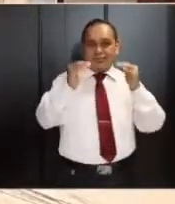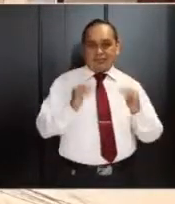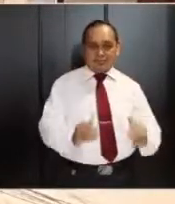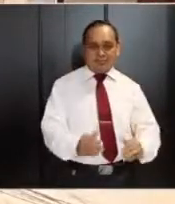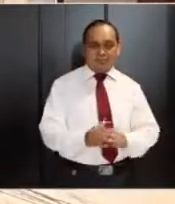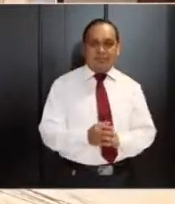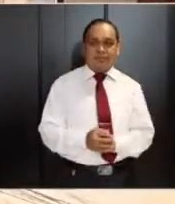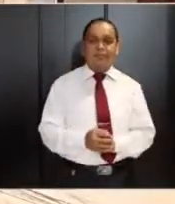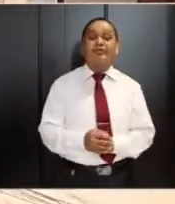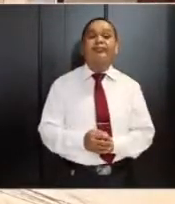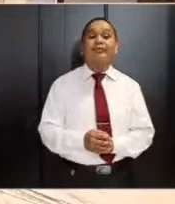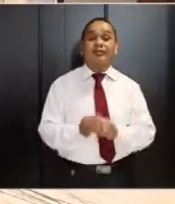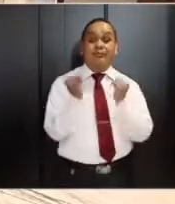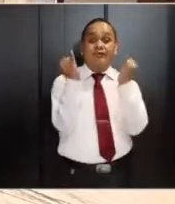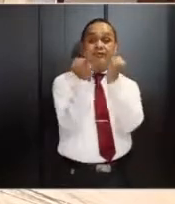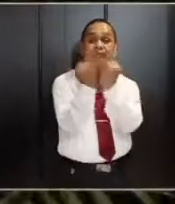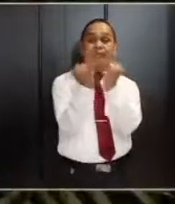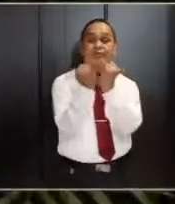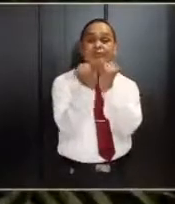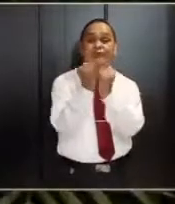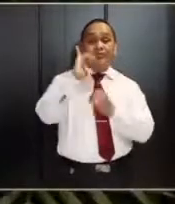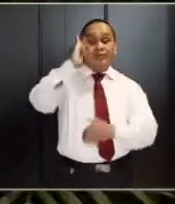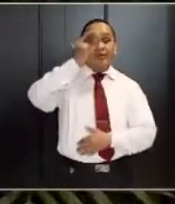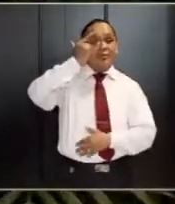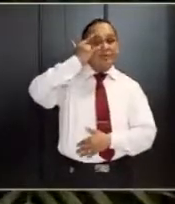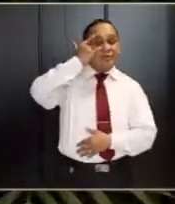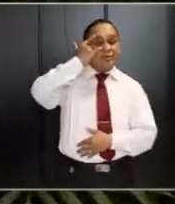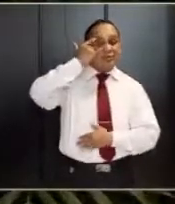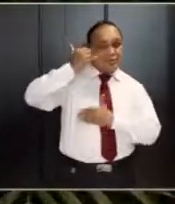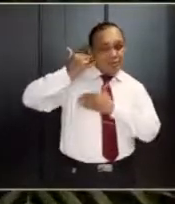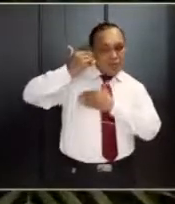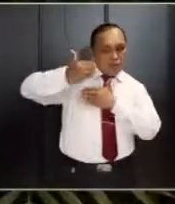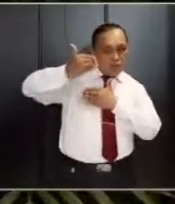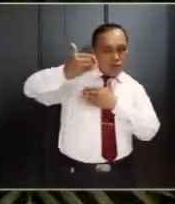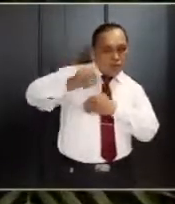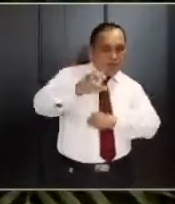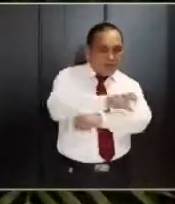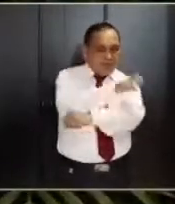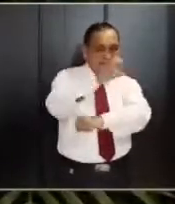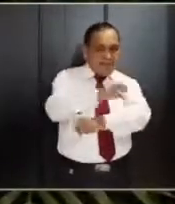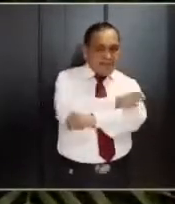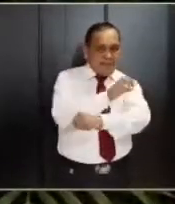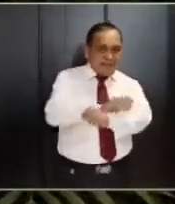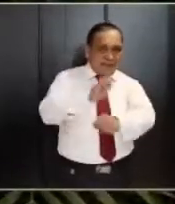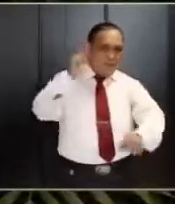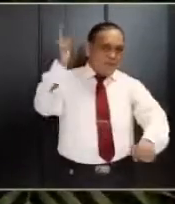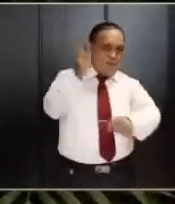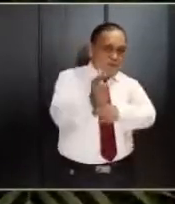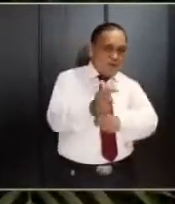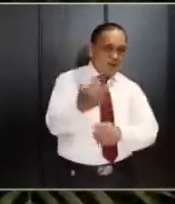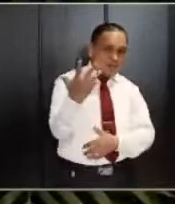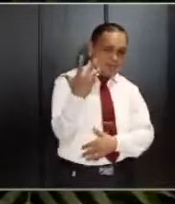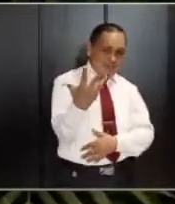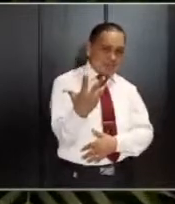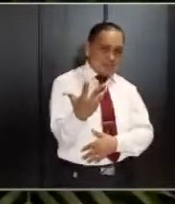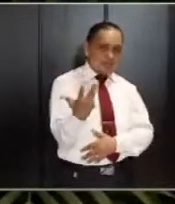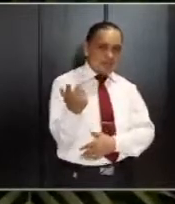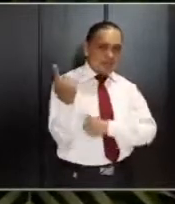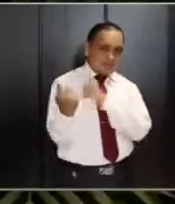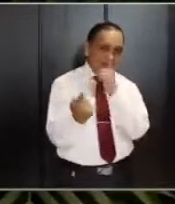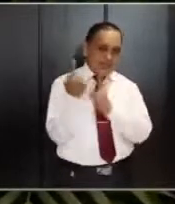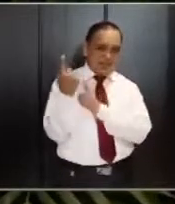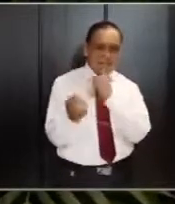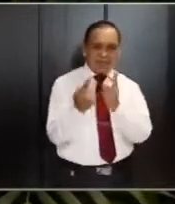nos dijo, es que Campeche tiene que emigrar hacia la transición energética. La misión 5 del plan de todos, el plan de